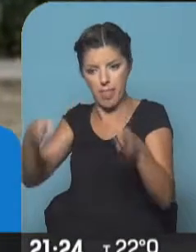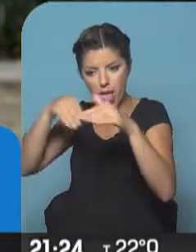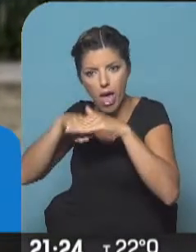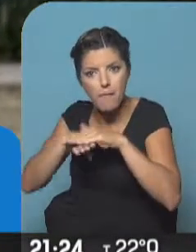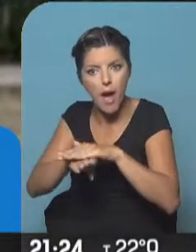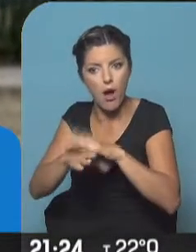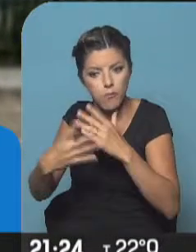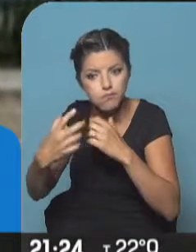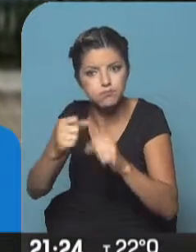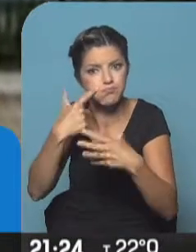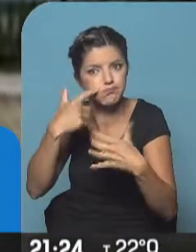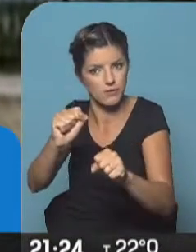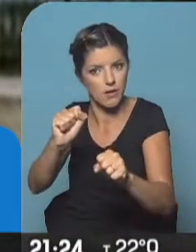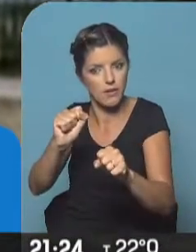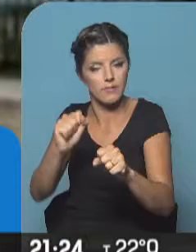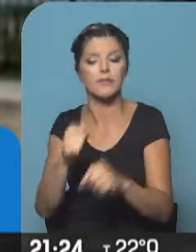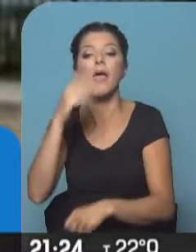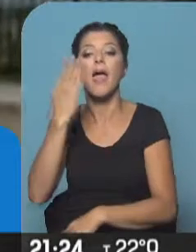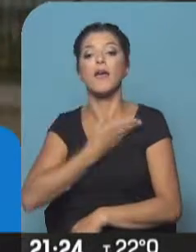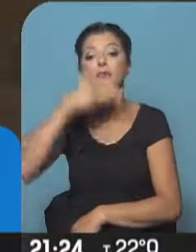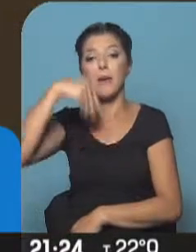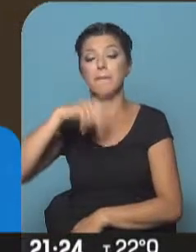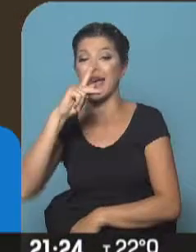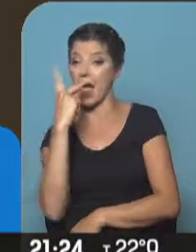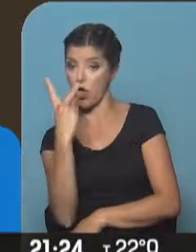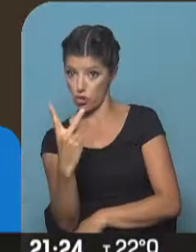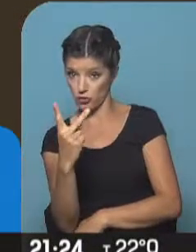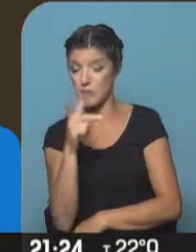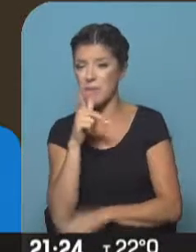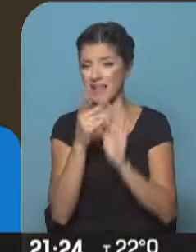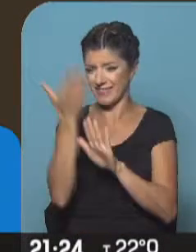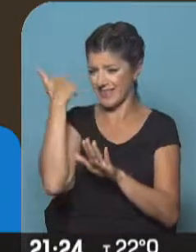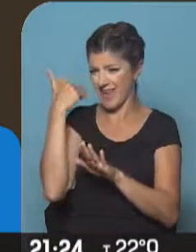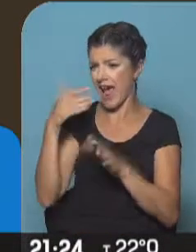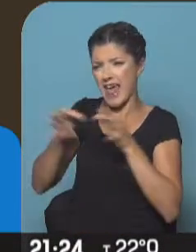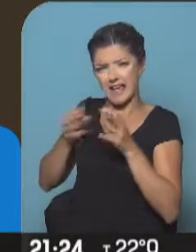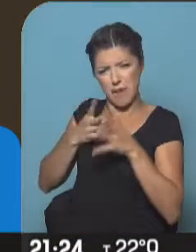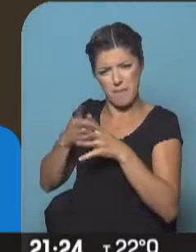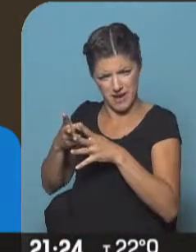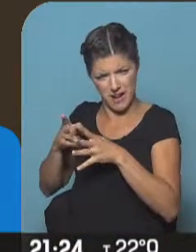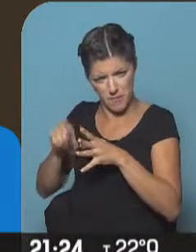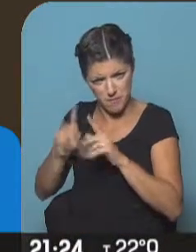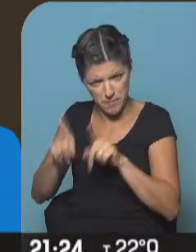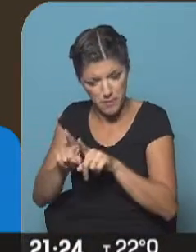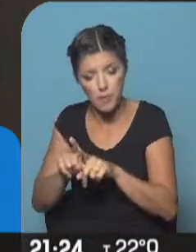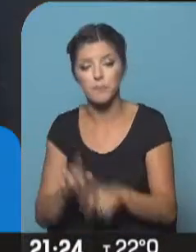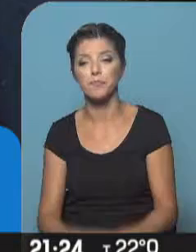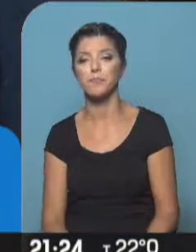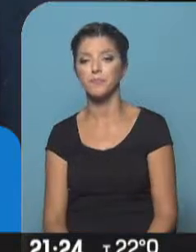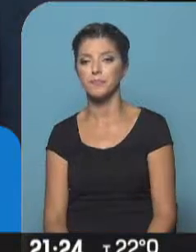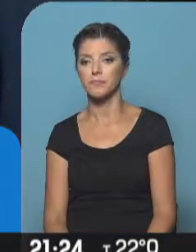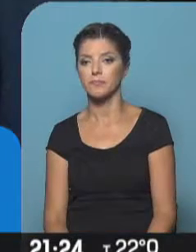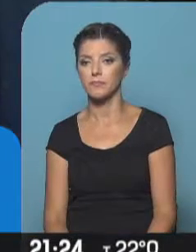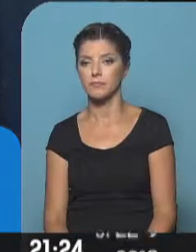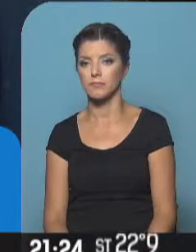una granada de mano fmk2 similar a las usadas en malvinas son este elementos para utilizar